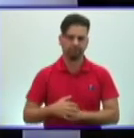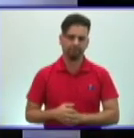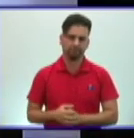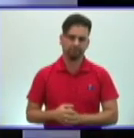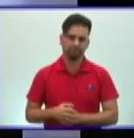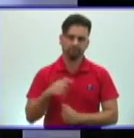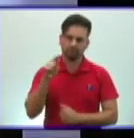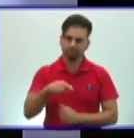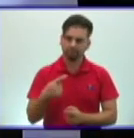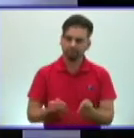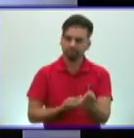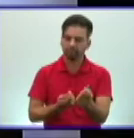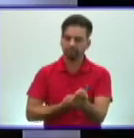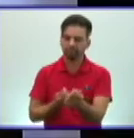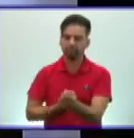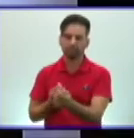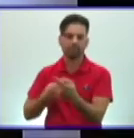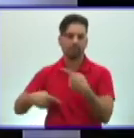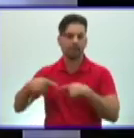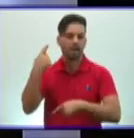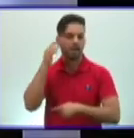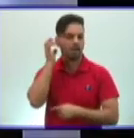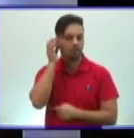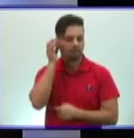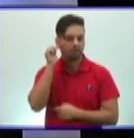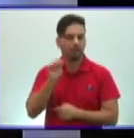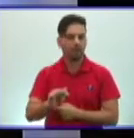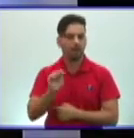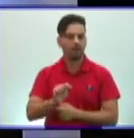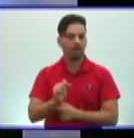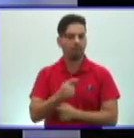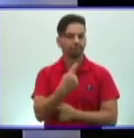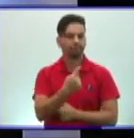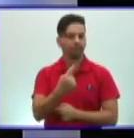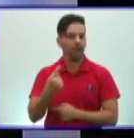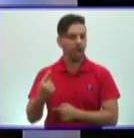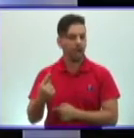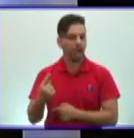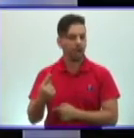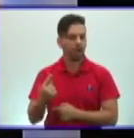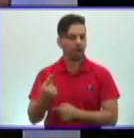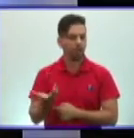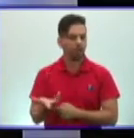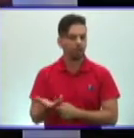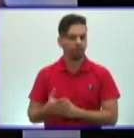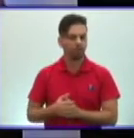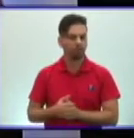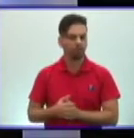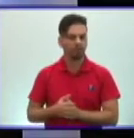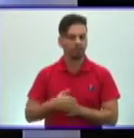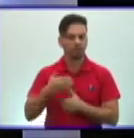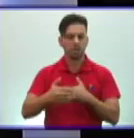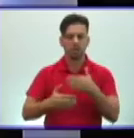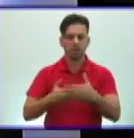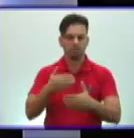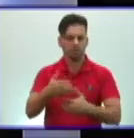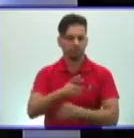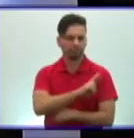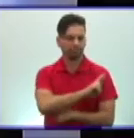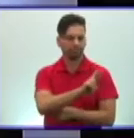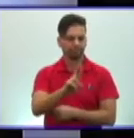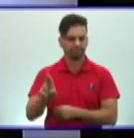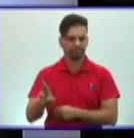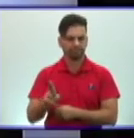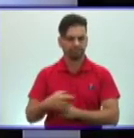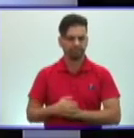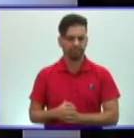la violencia en la mujer, que pasa por cada uno de los que nosotros, de los que en el proceso revolucionario